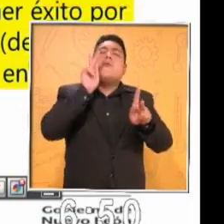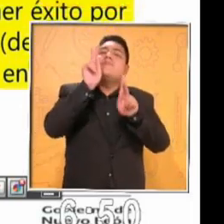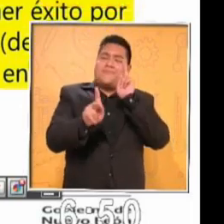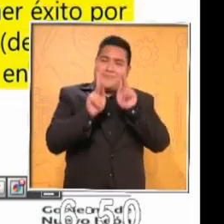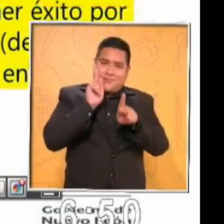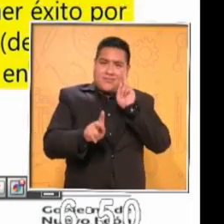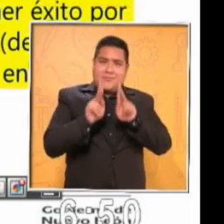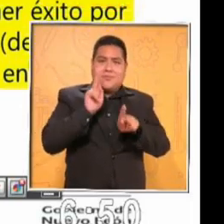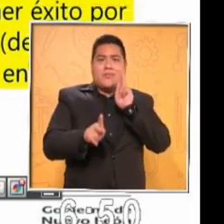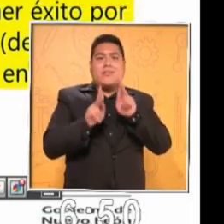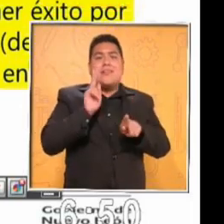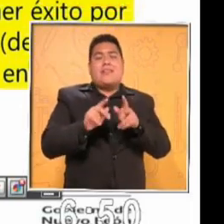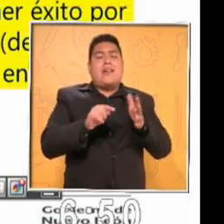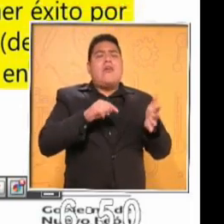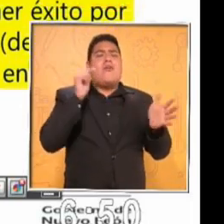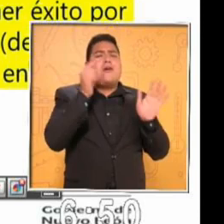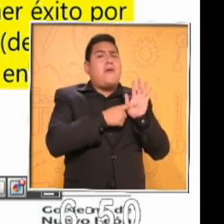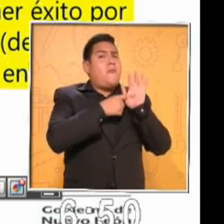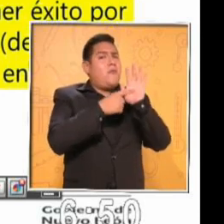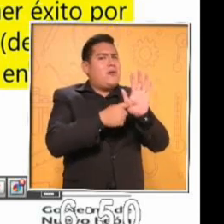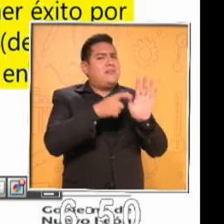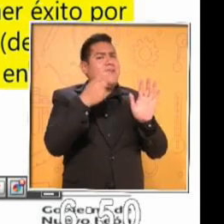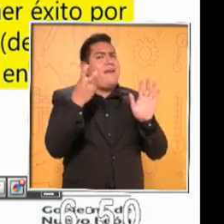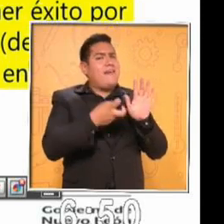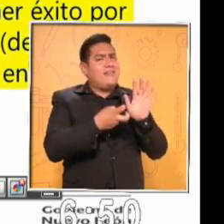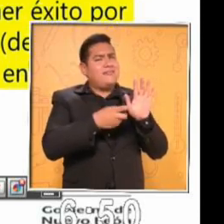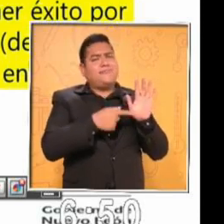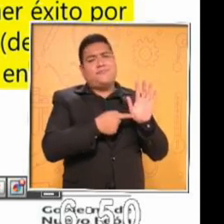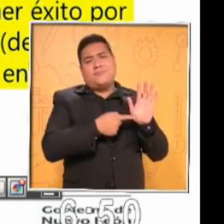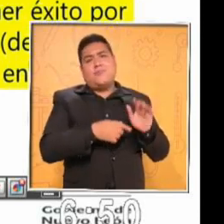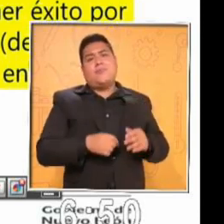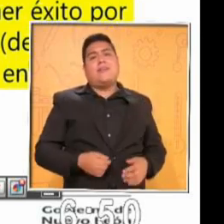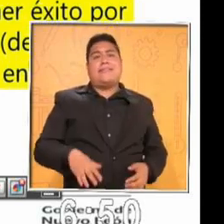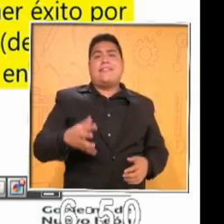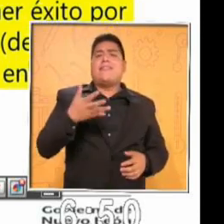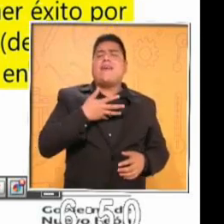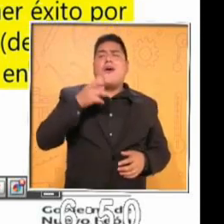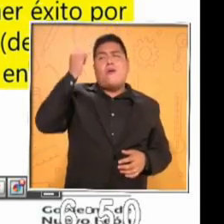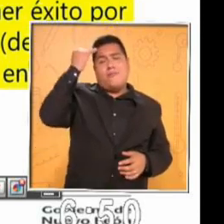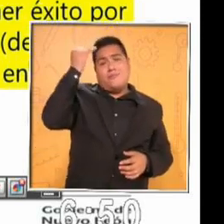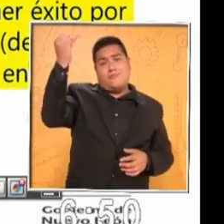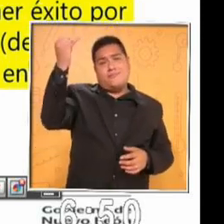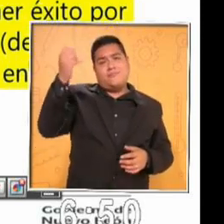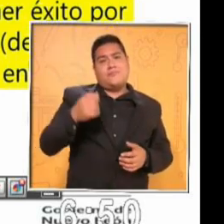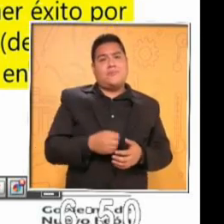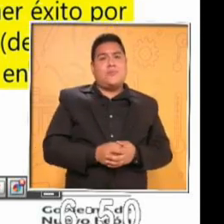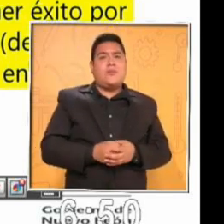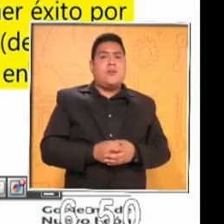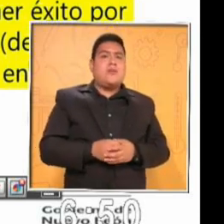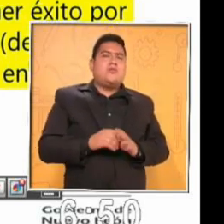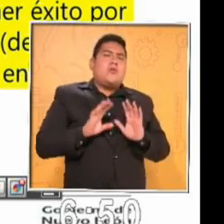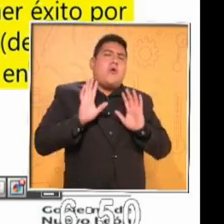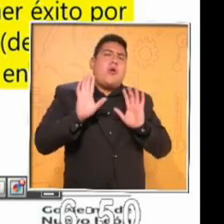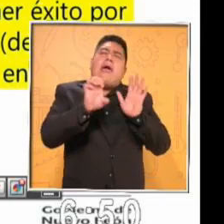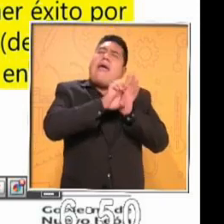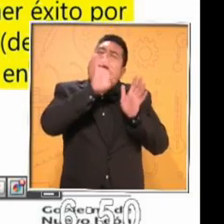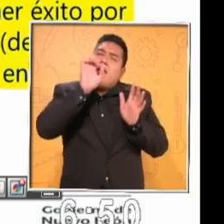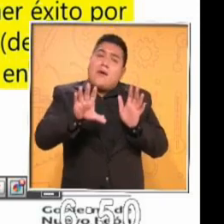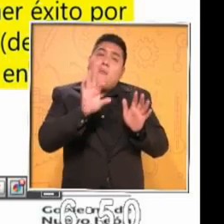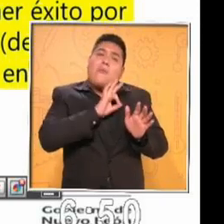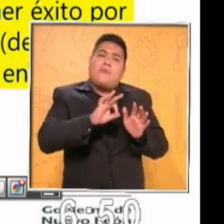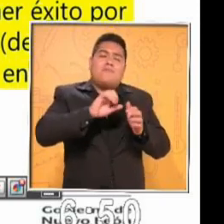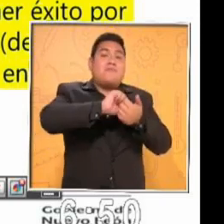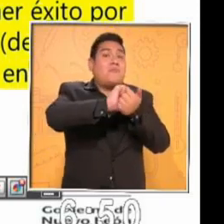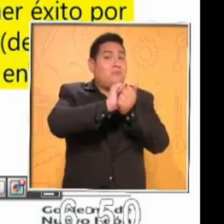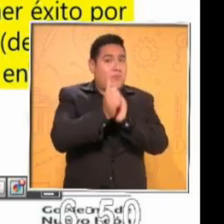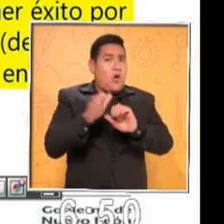platicando acerca de lo que dice este párrafo para que ustedes tengan una idea. Es un modelo que ustedes pueden modificar